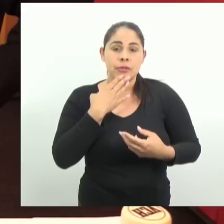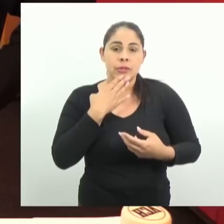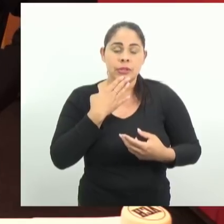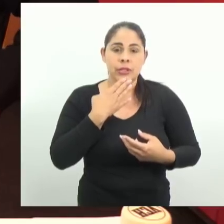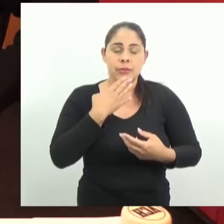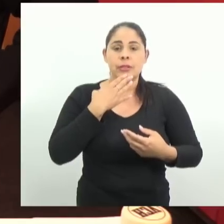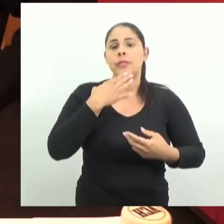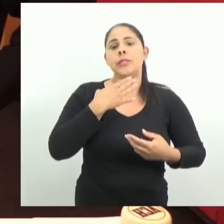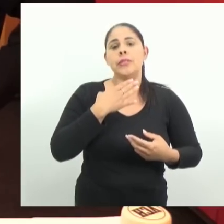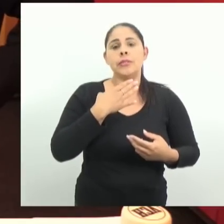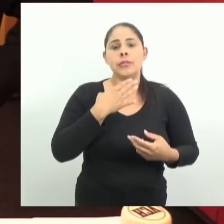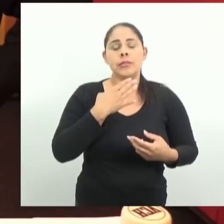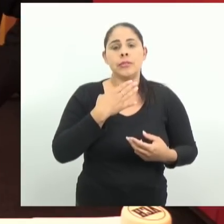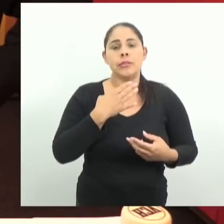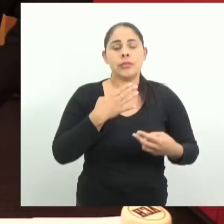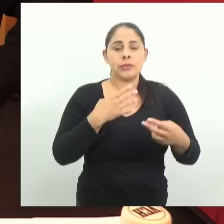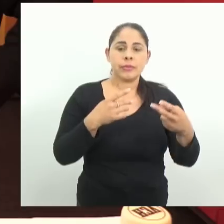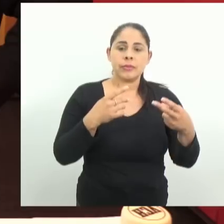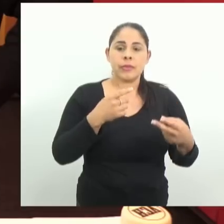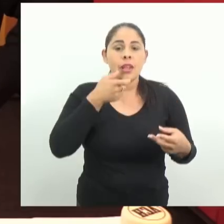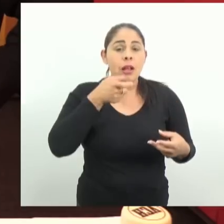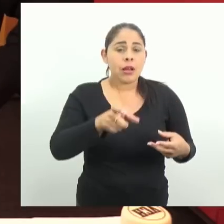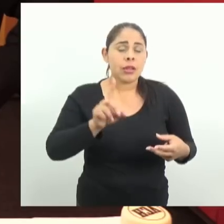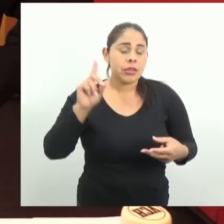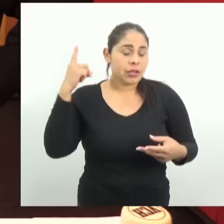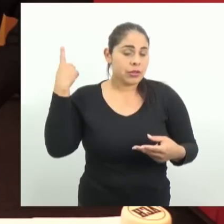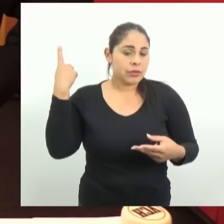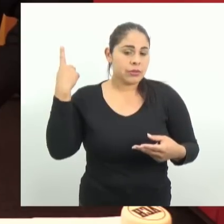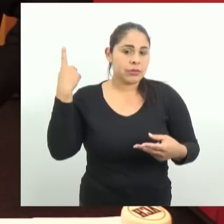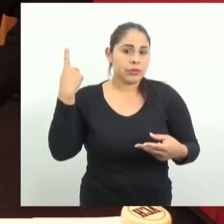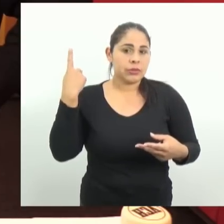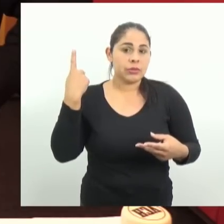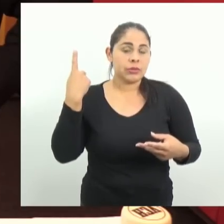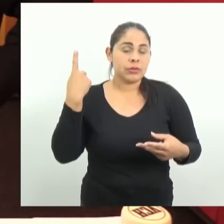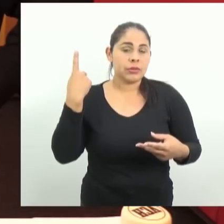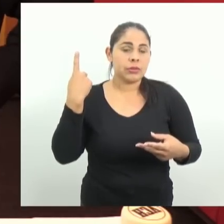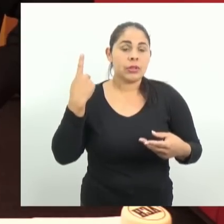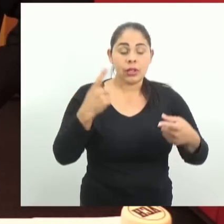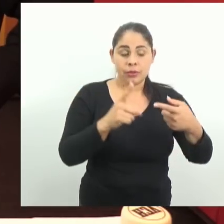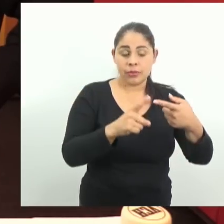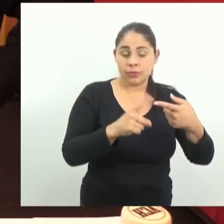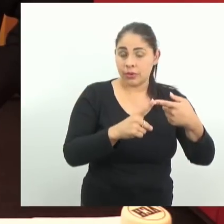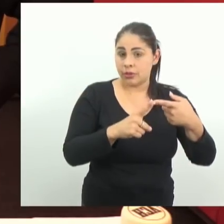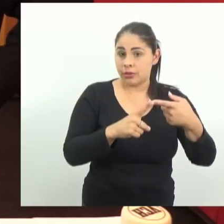Para explicarlo fácil, vamos a decir que el logos es la palabra